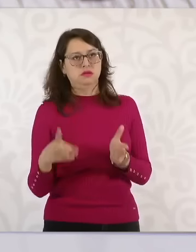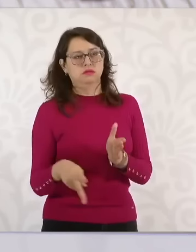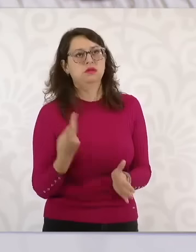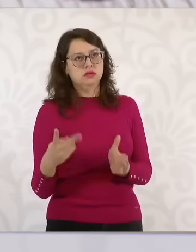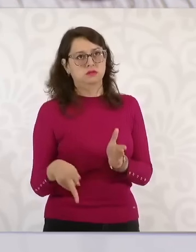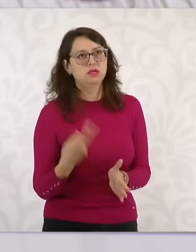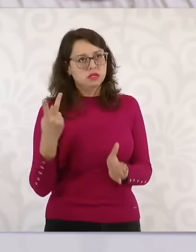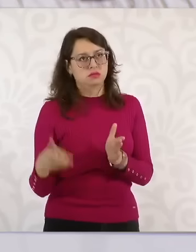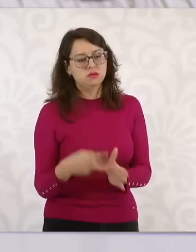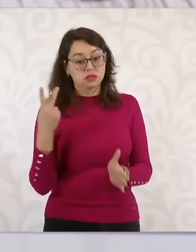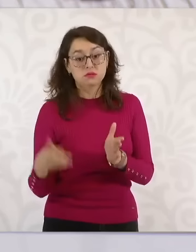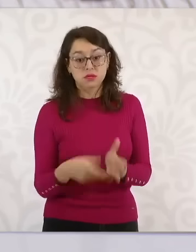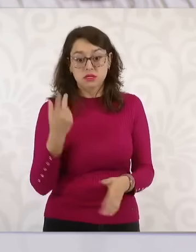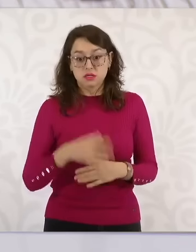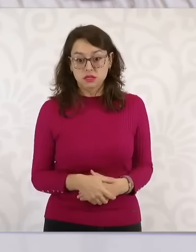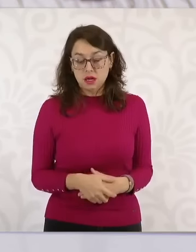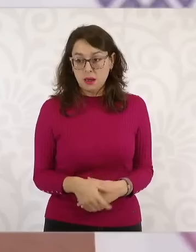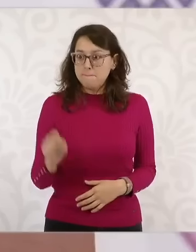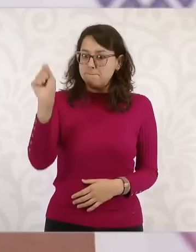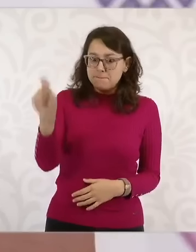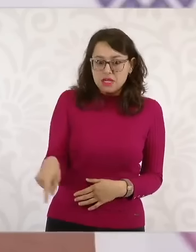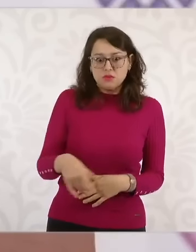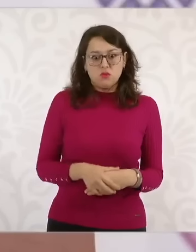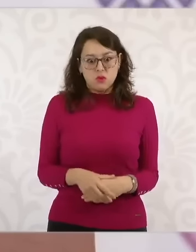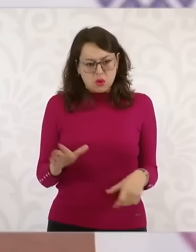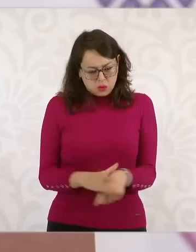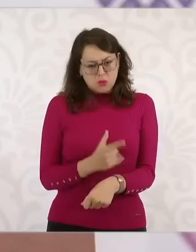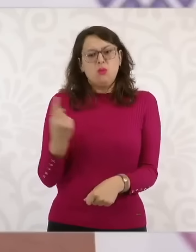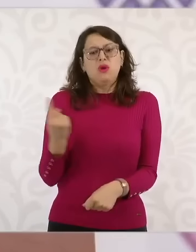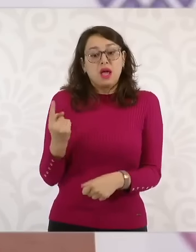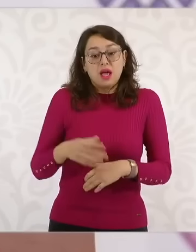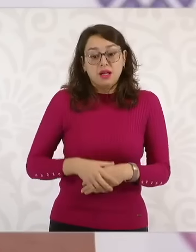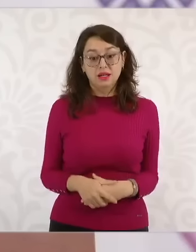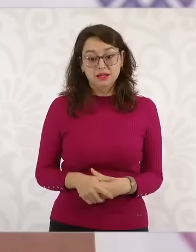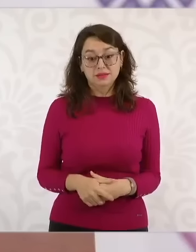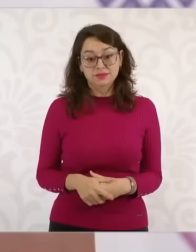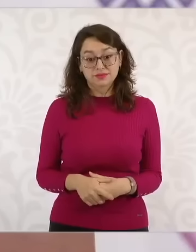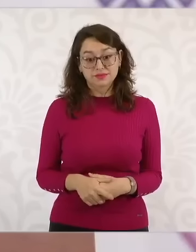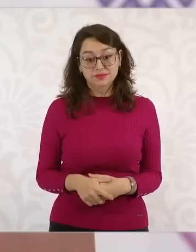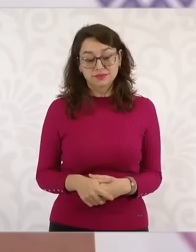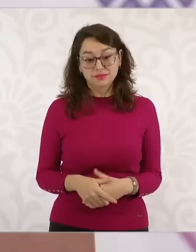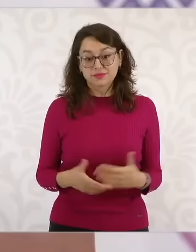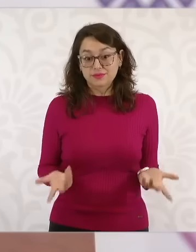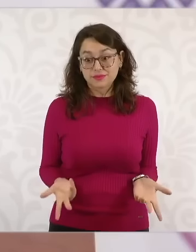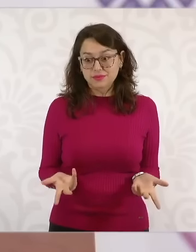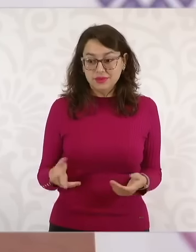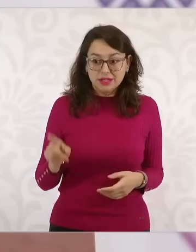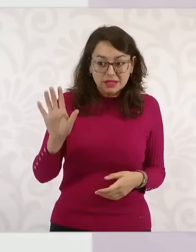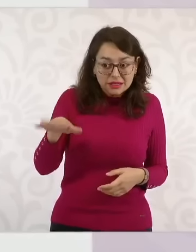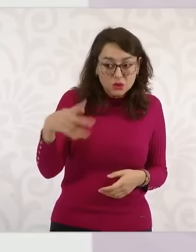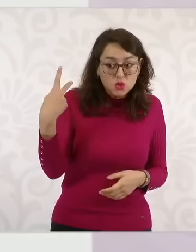Lo mismo. ¿Por qué dicen eso? Bueno, para que no nos acordemos de García